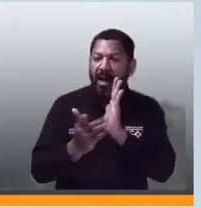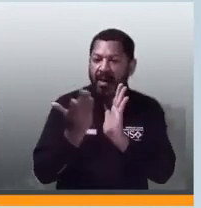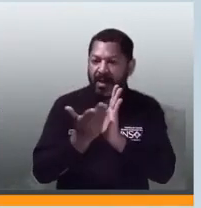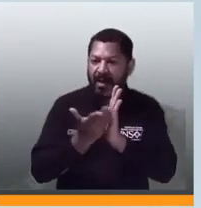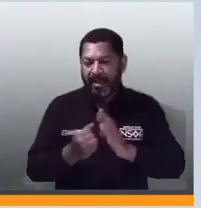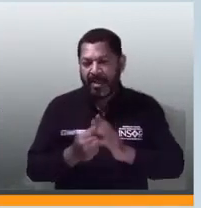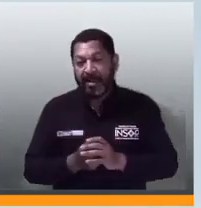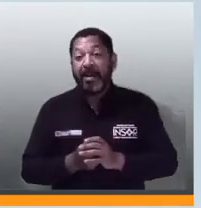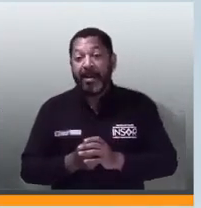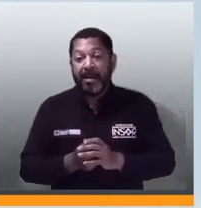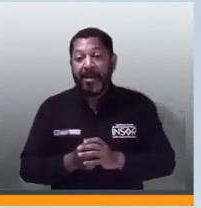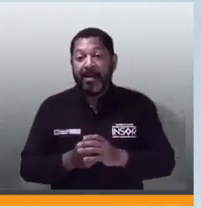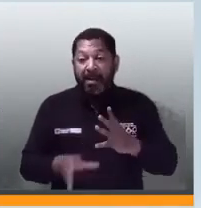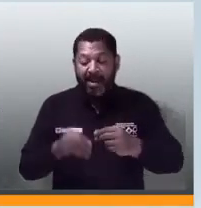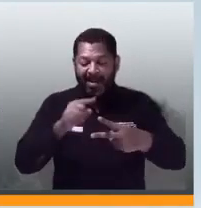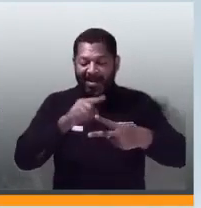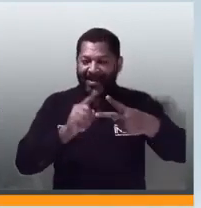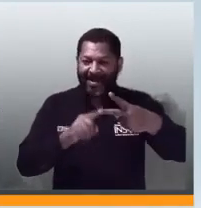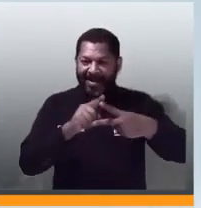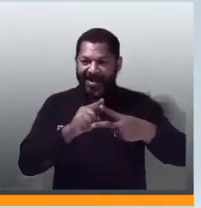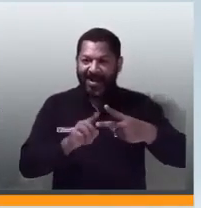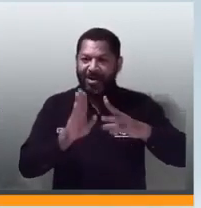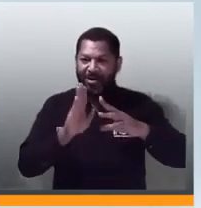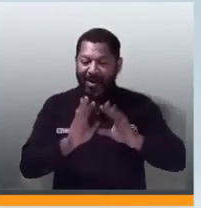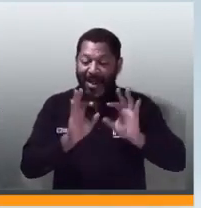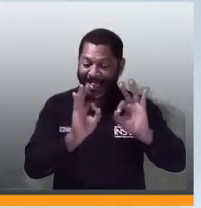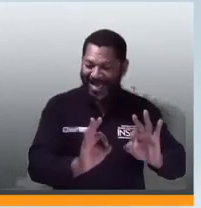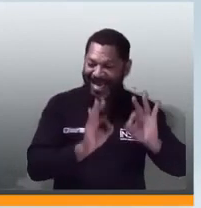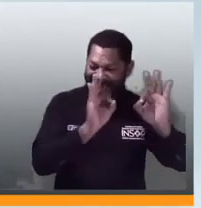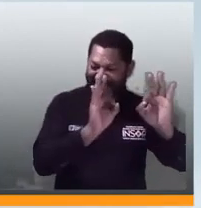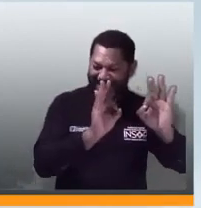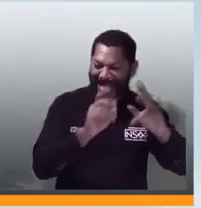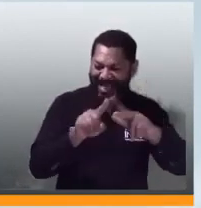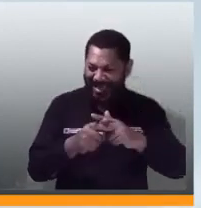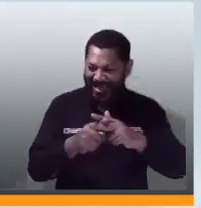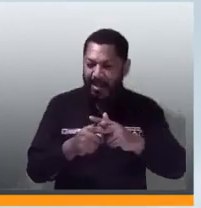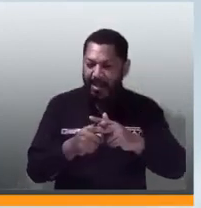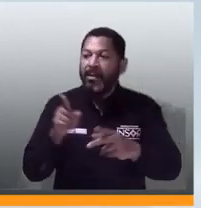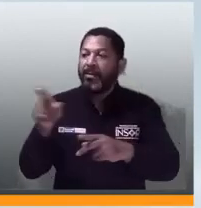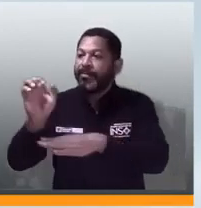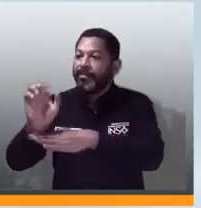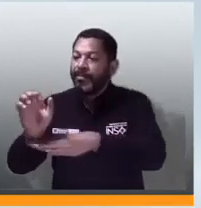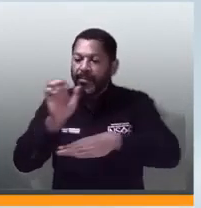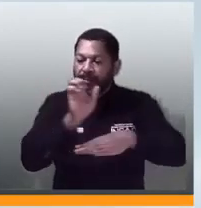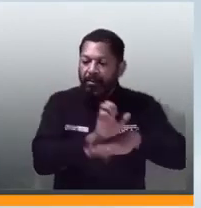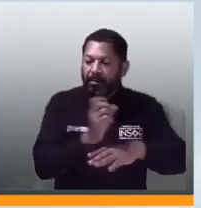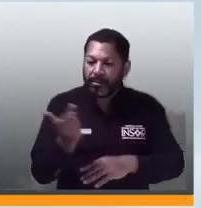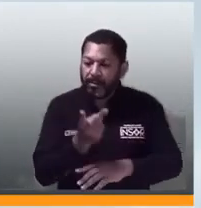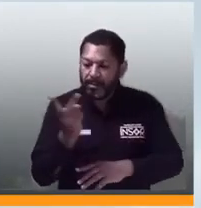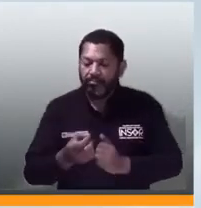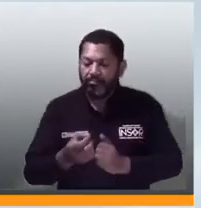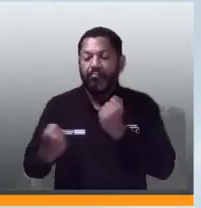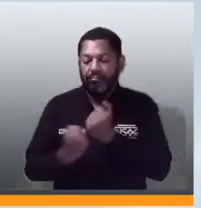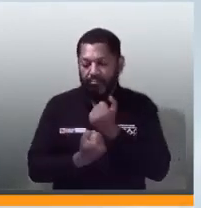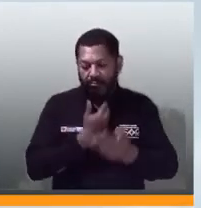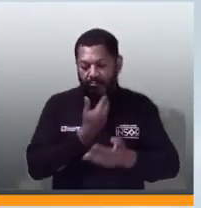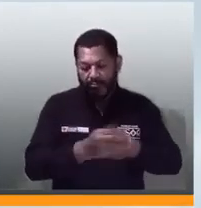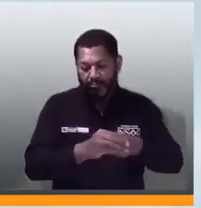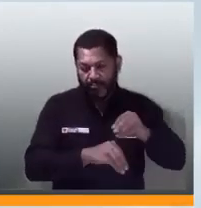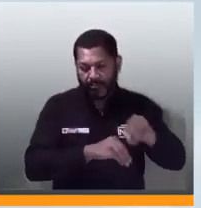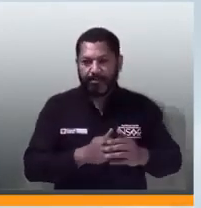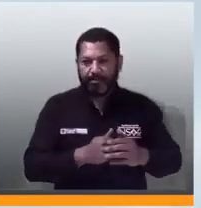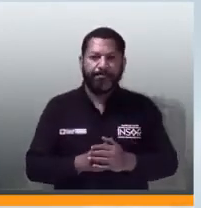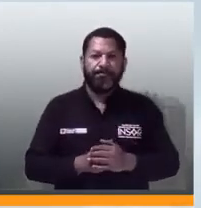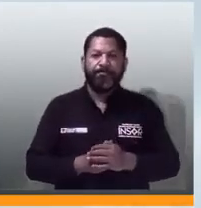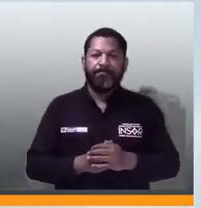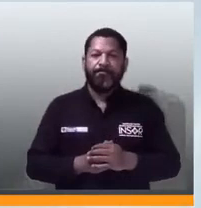les decía, los dos talleres de aseguramiento de calidad que realizamos con CONACES y el Consejo Nacional de Acreditación.